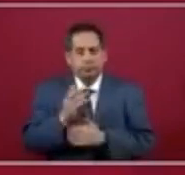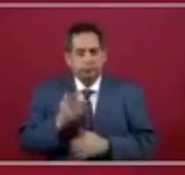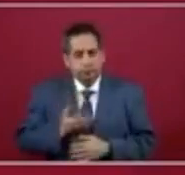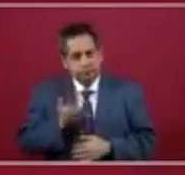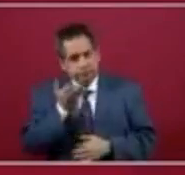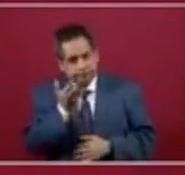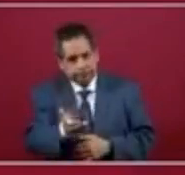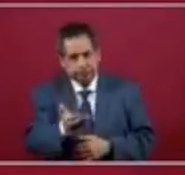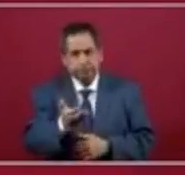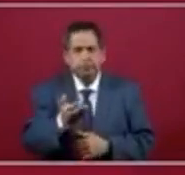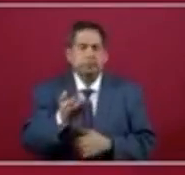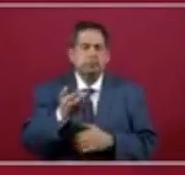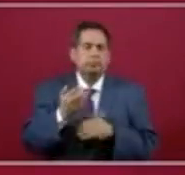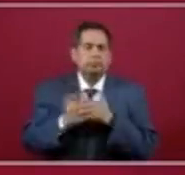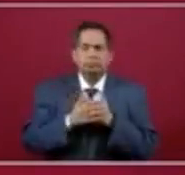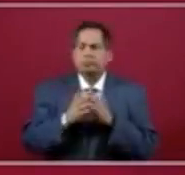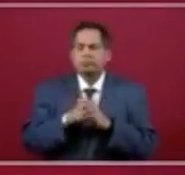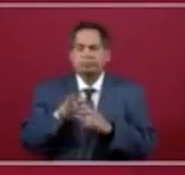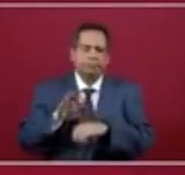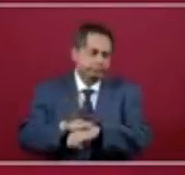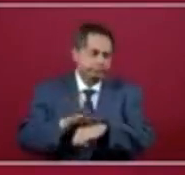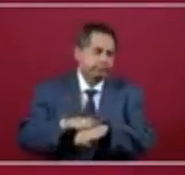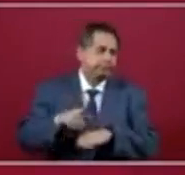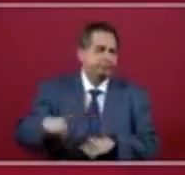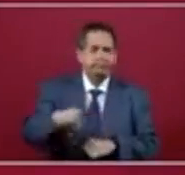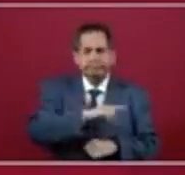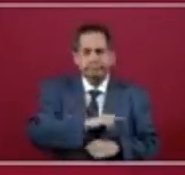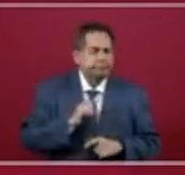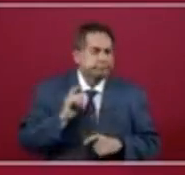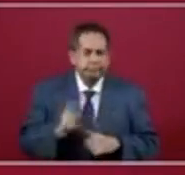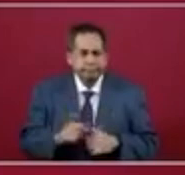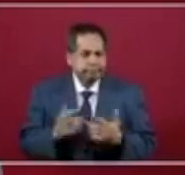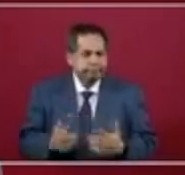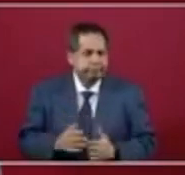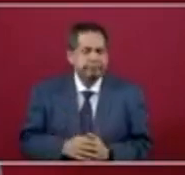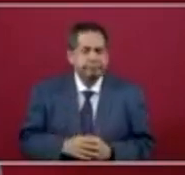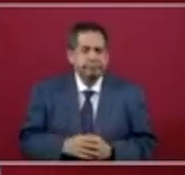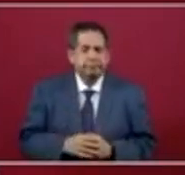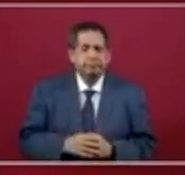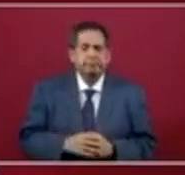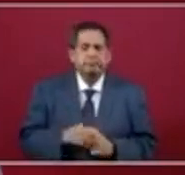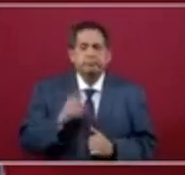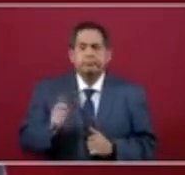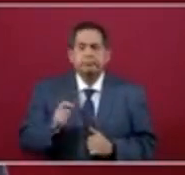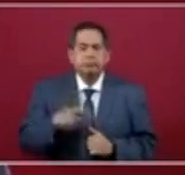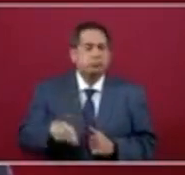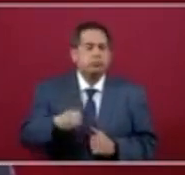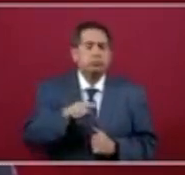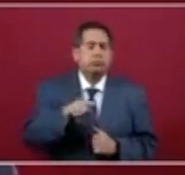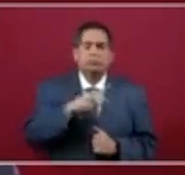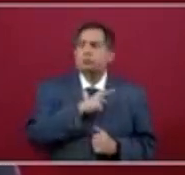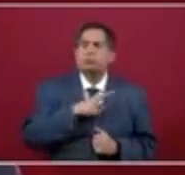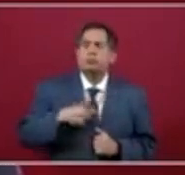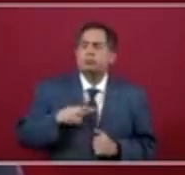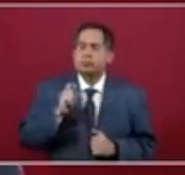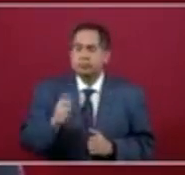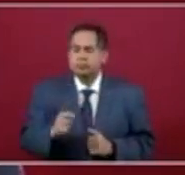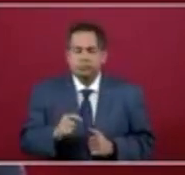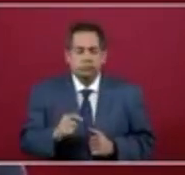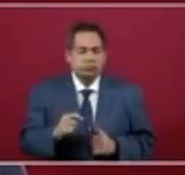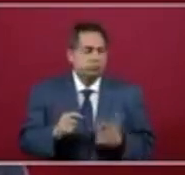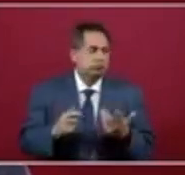pidiendo y haciendo un llamado es a que nadie actúe de